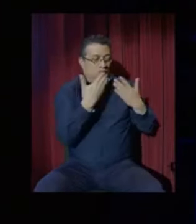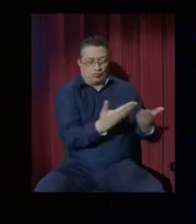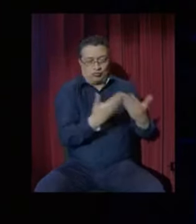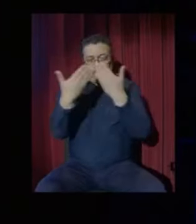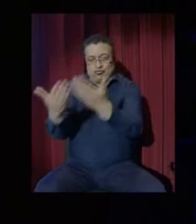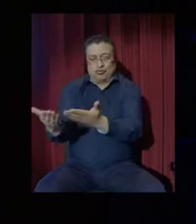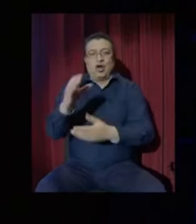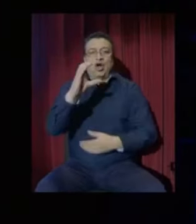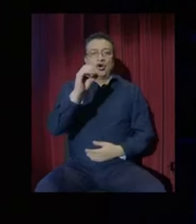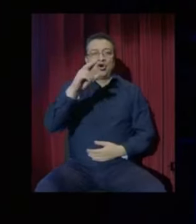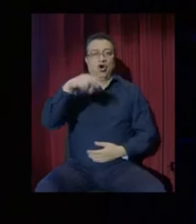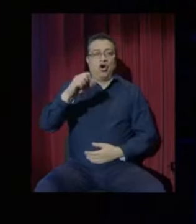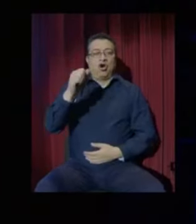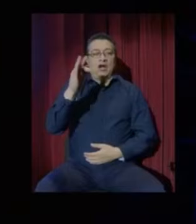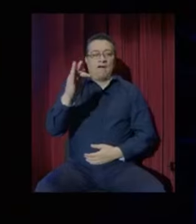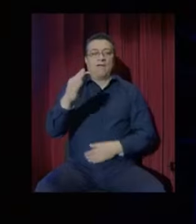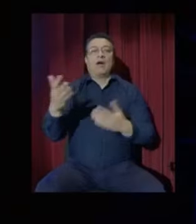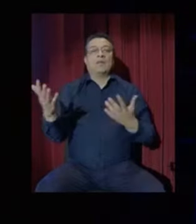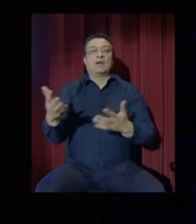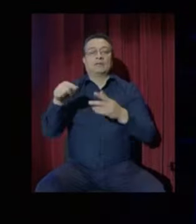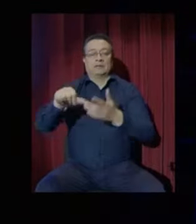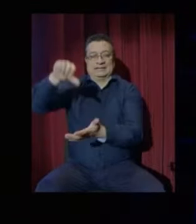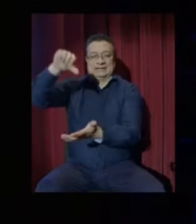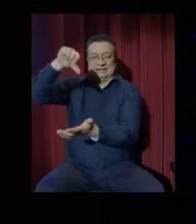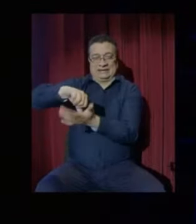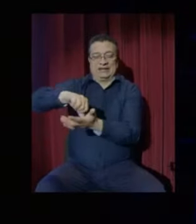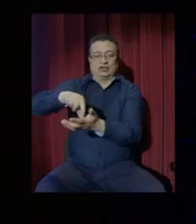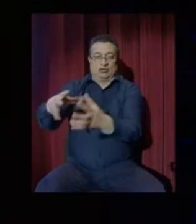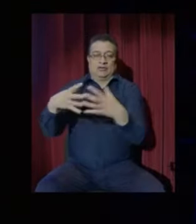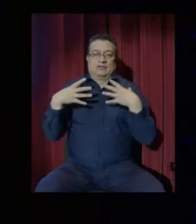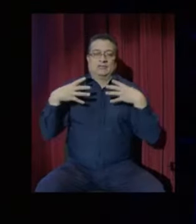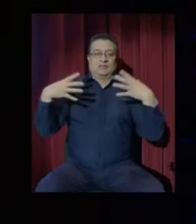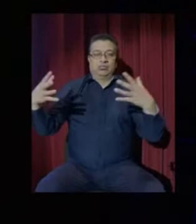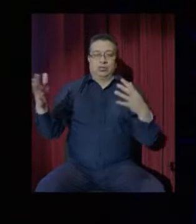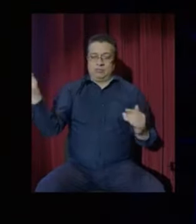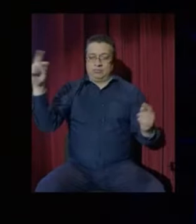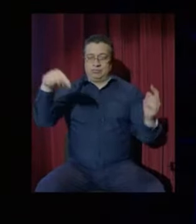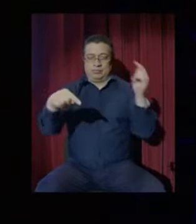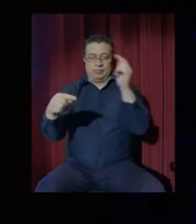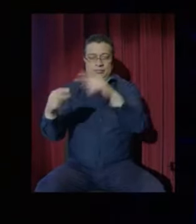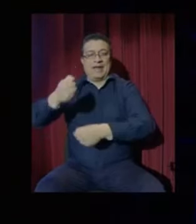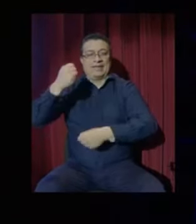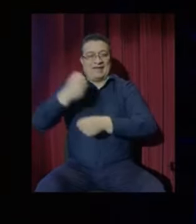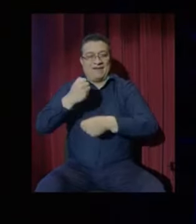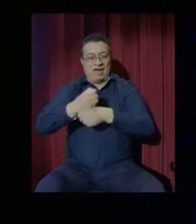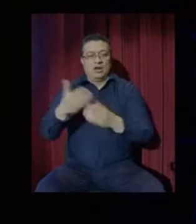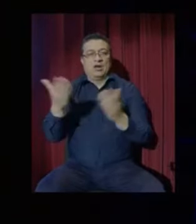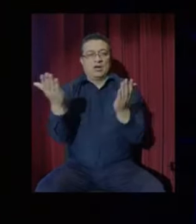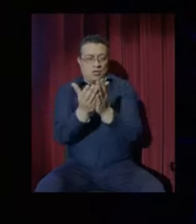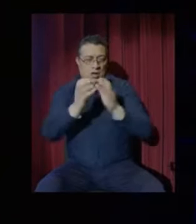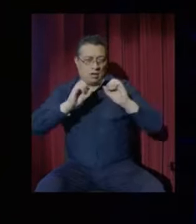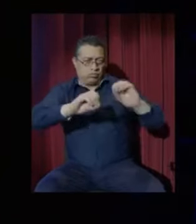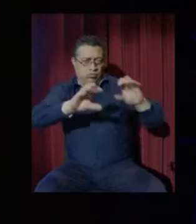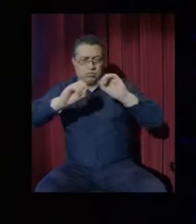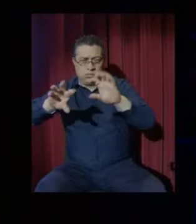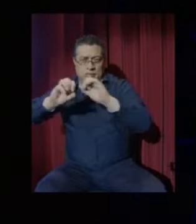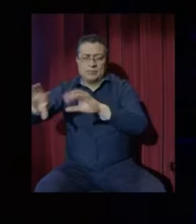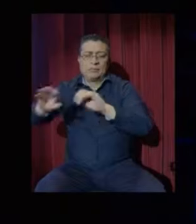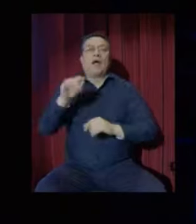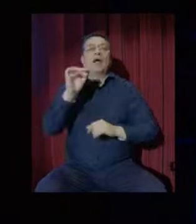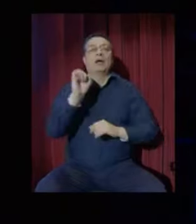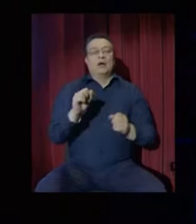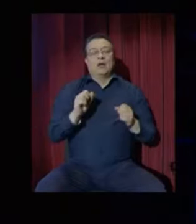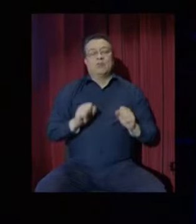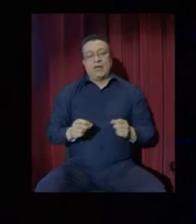de conaf y que tengamos este gran centro que convoque a brigadistas que sea escuela y que permita también